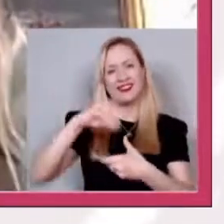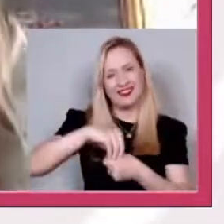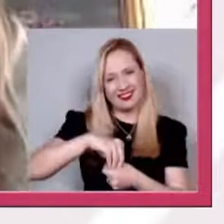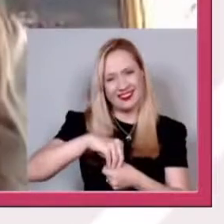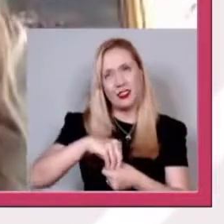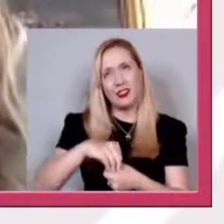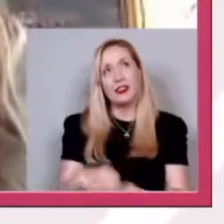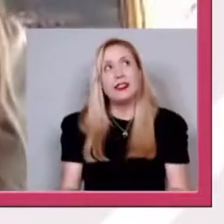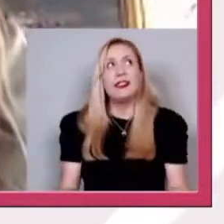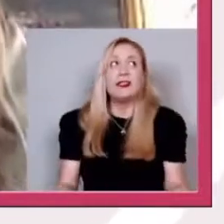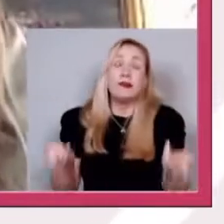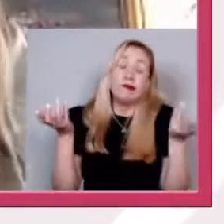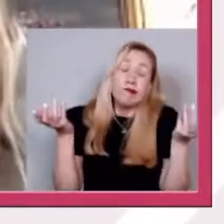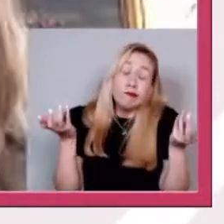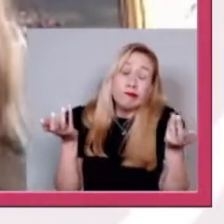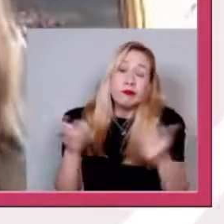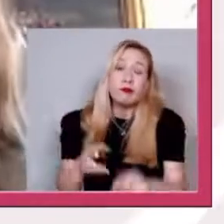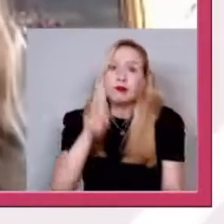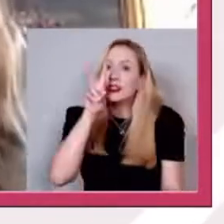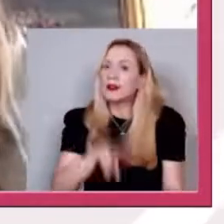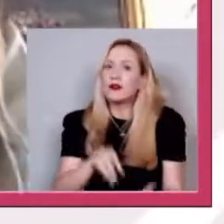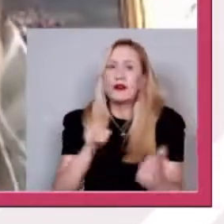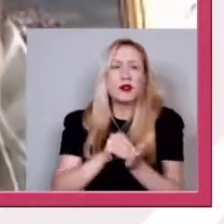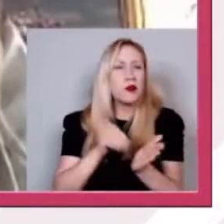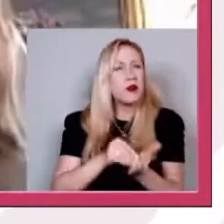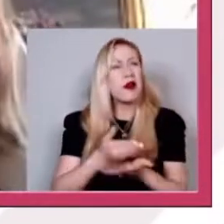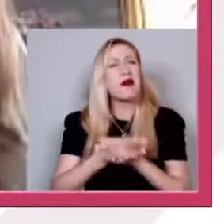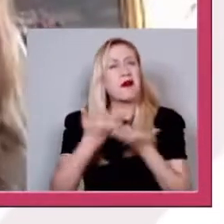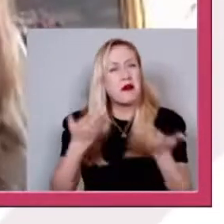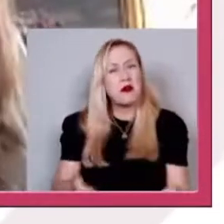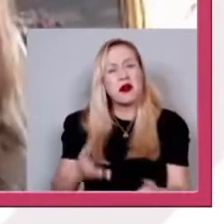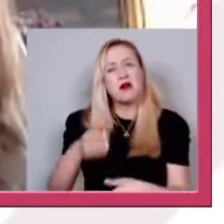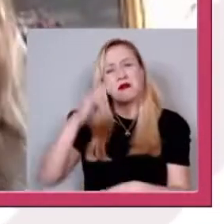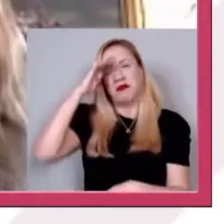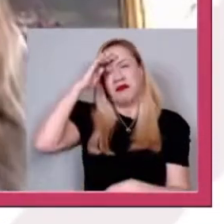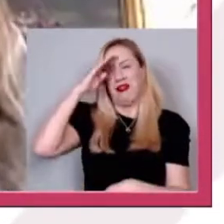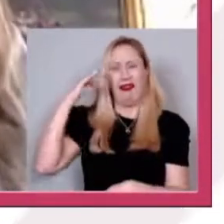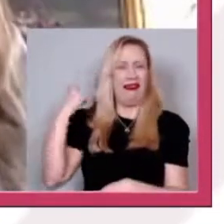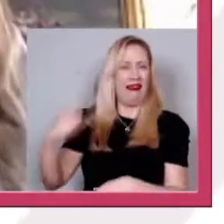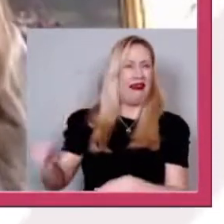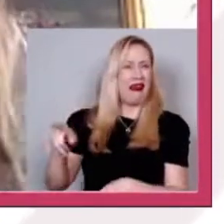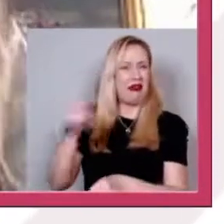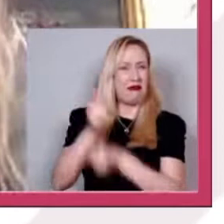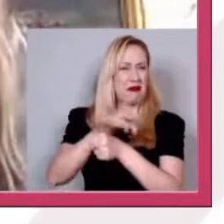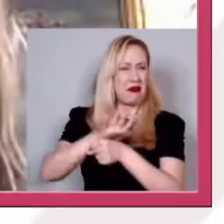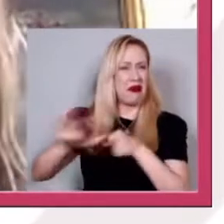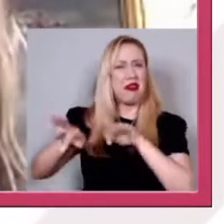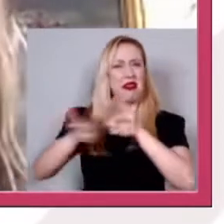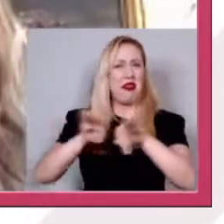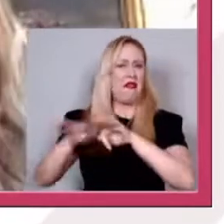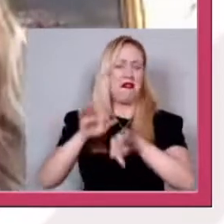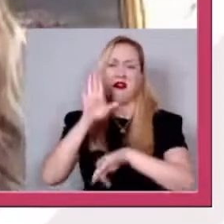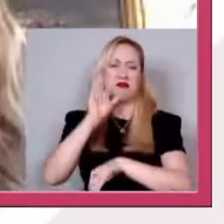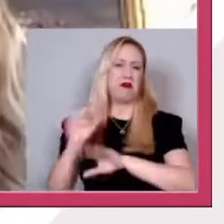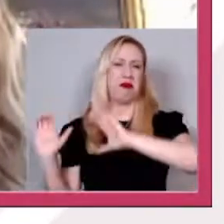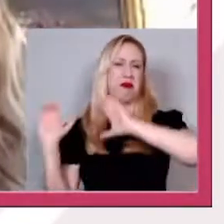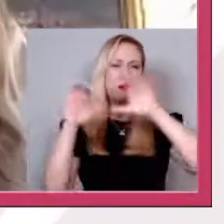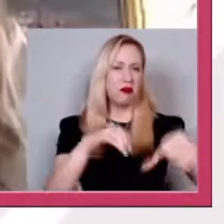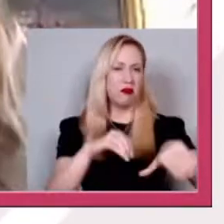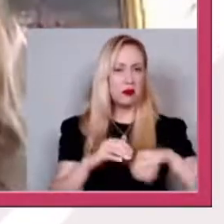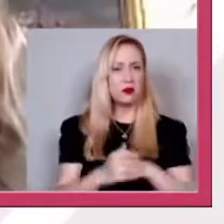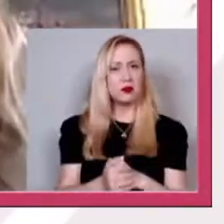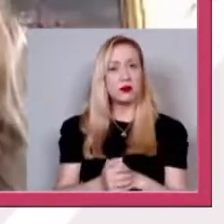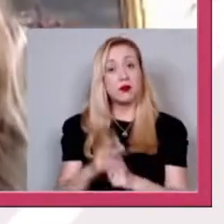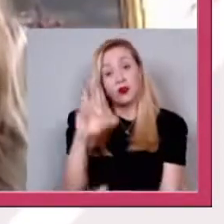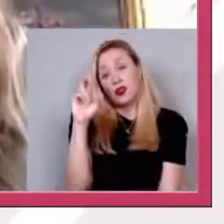embargo, existen hoy todavía muchos prejuicios con respecto a su derecho de acceso, por ejemplo, al trabajo, pues solamente